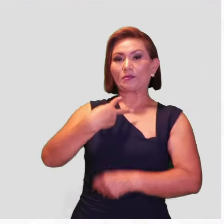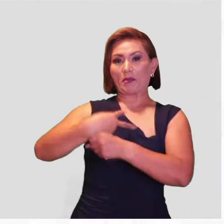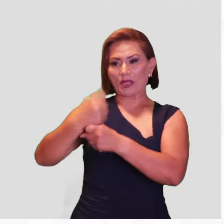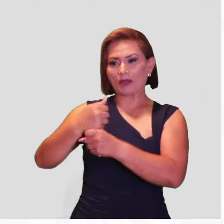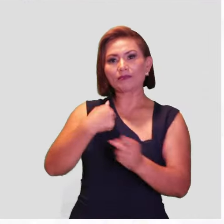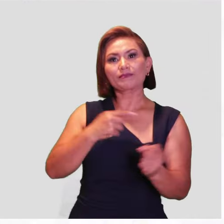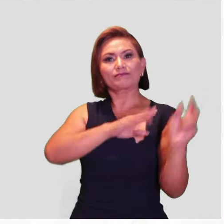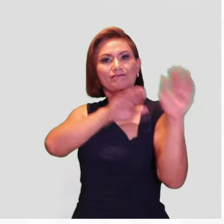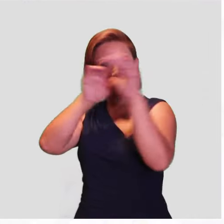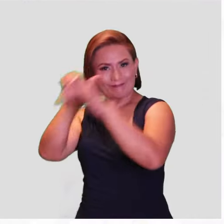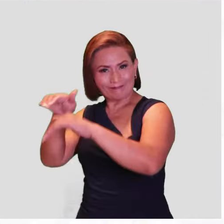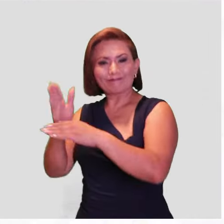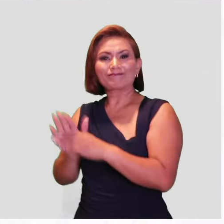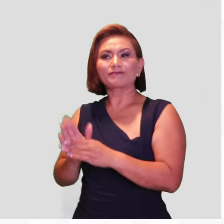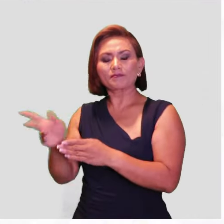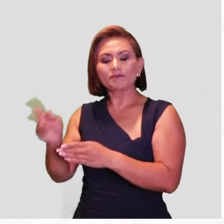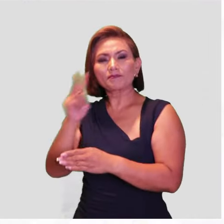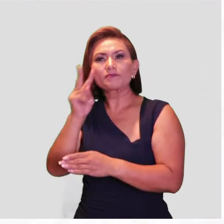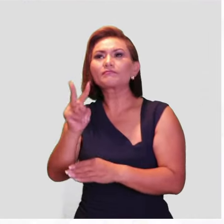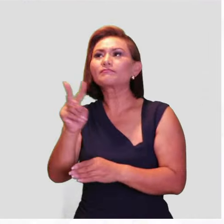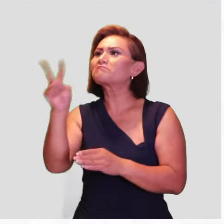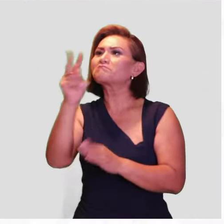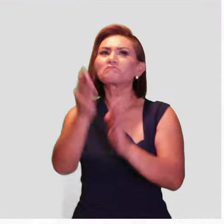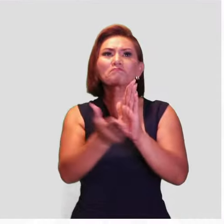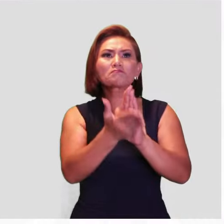para ver su construcción.